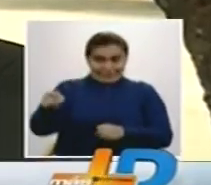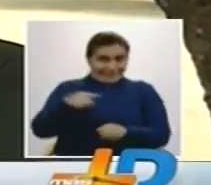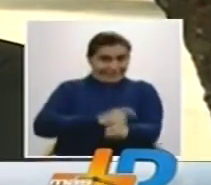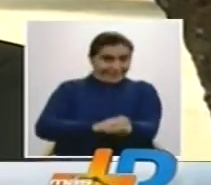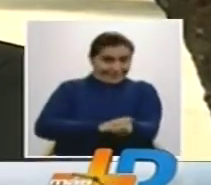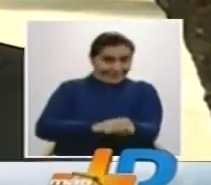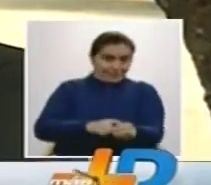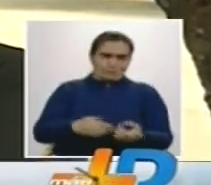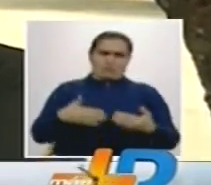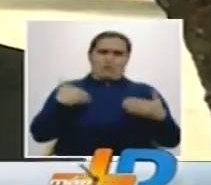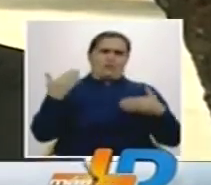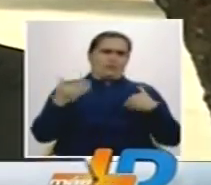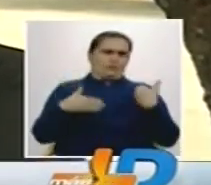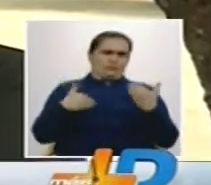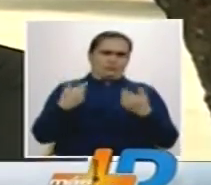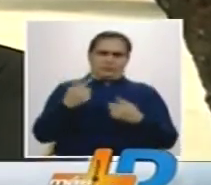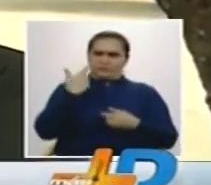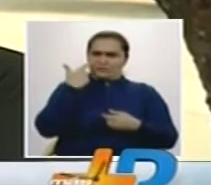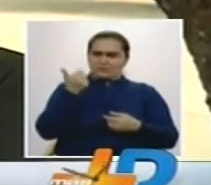alegre,